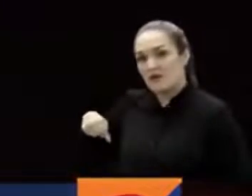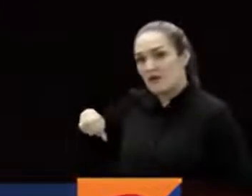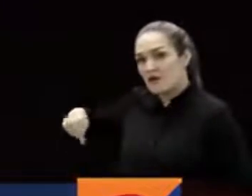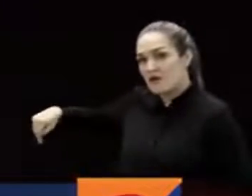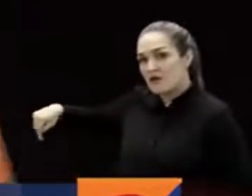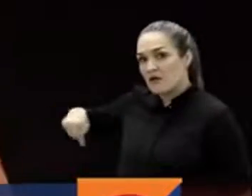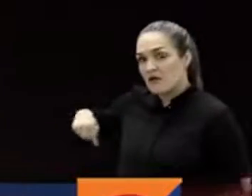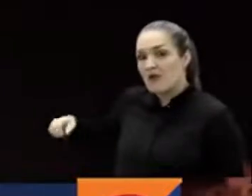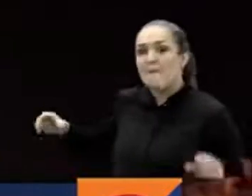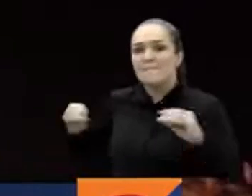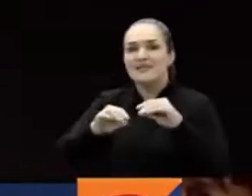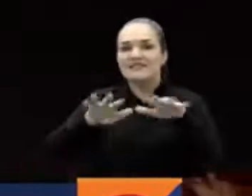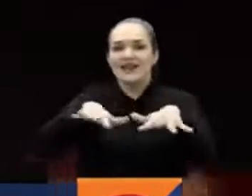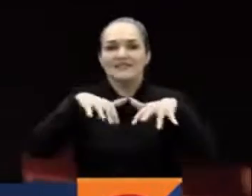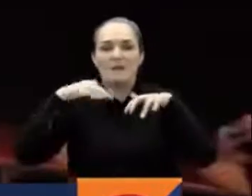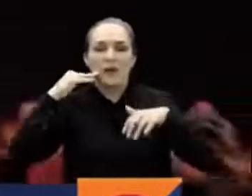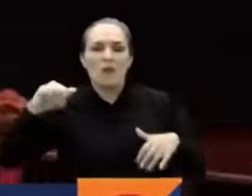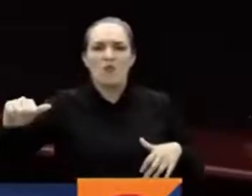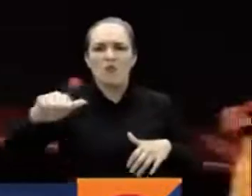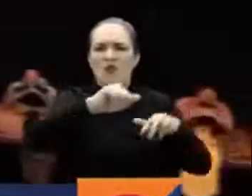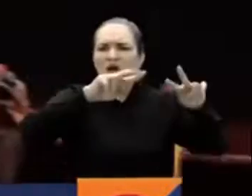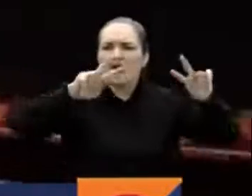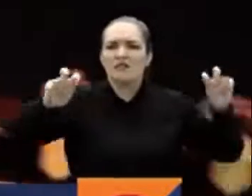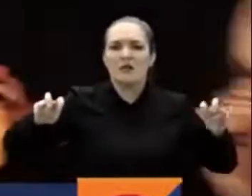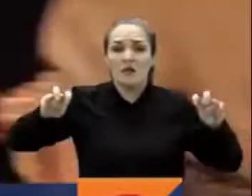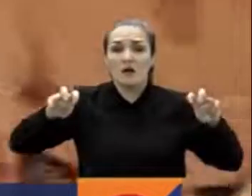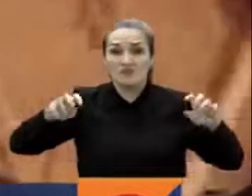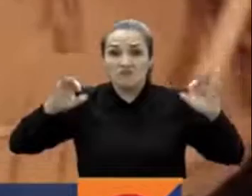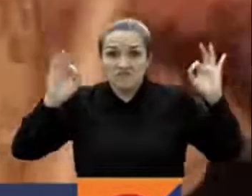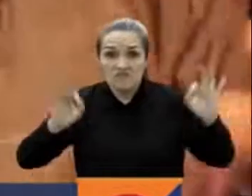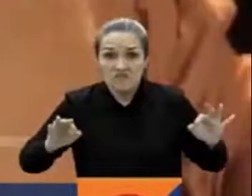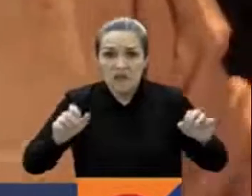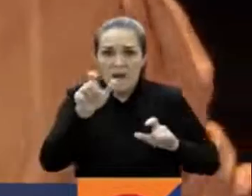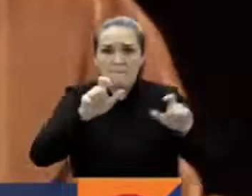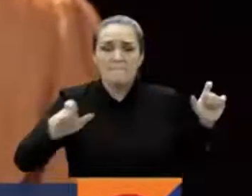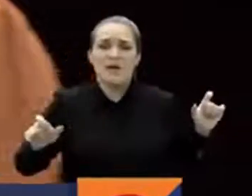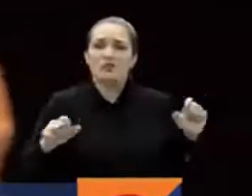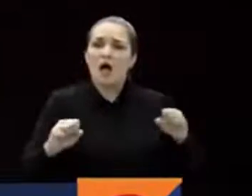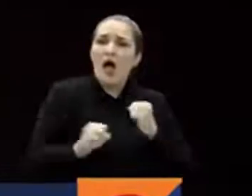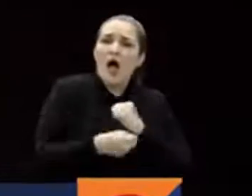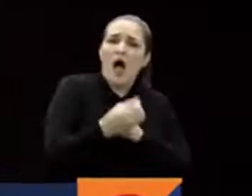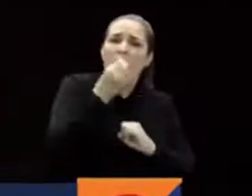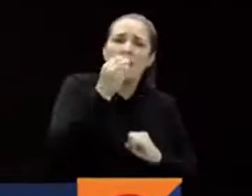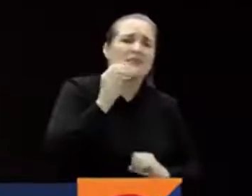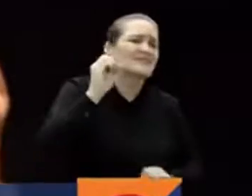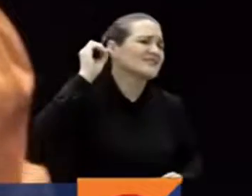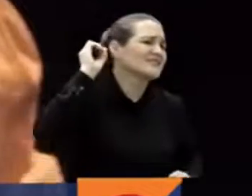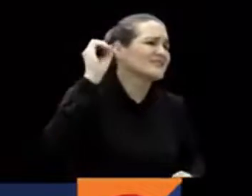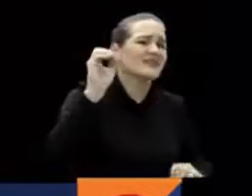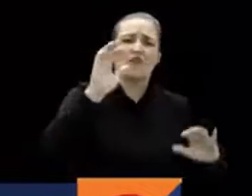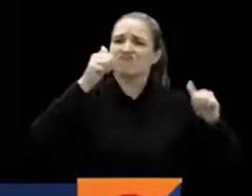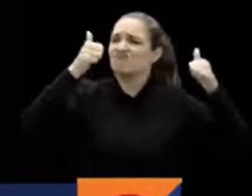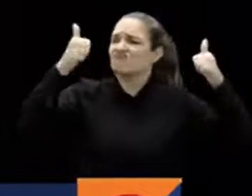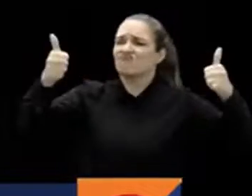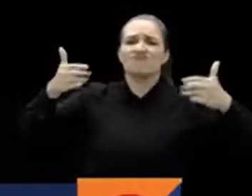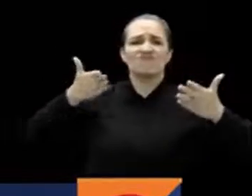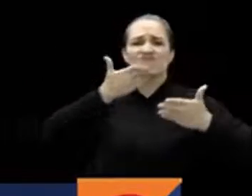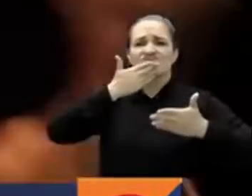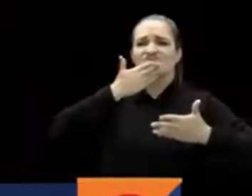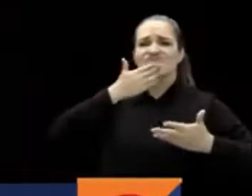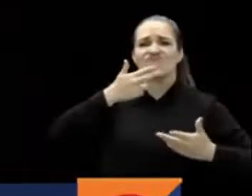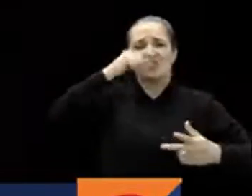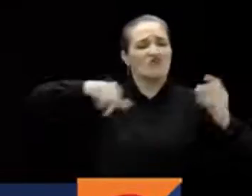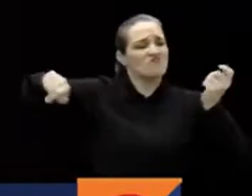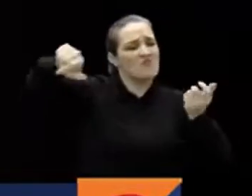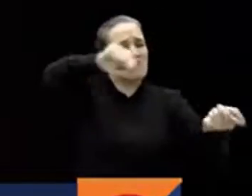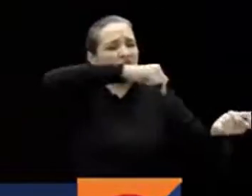de Mujeres. Cuenta una historia utópica donde no hay hambrientos ni desamparados. Los hijos e hijas son responsabilidad de toda la comunidad que